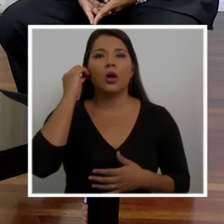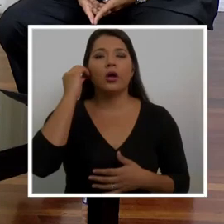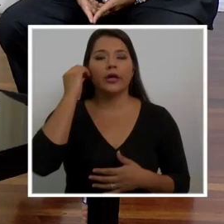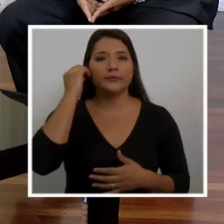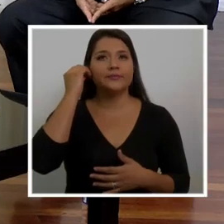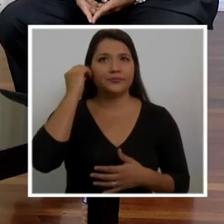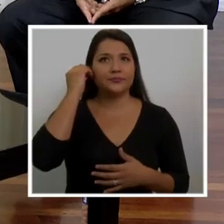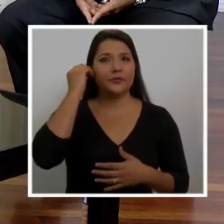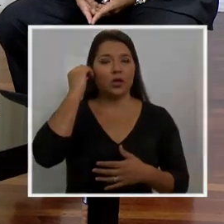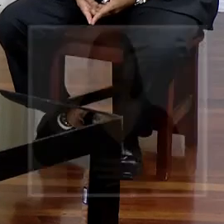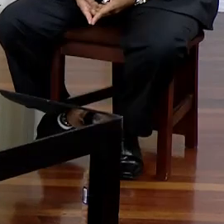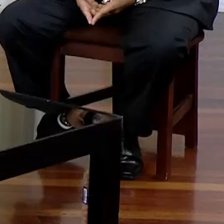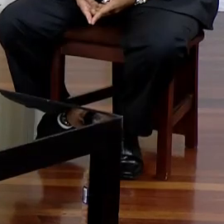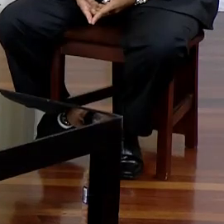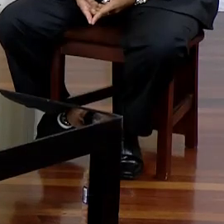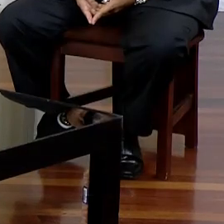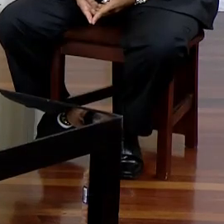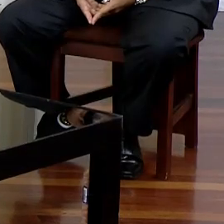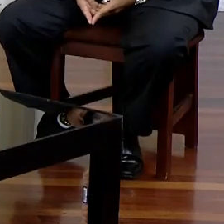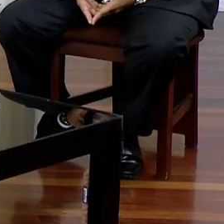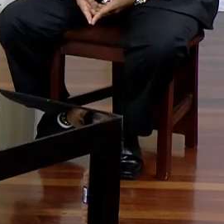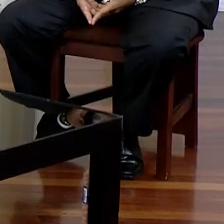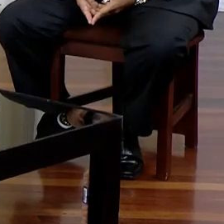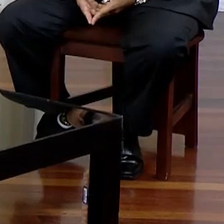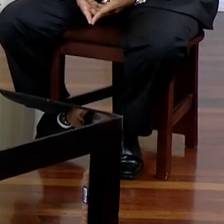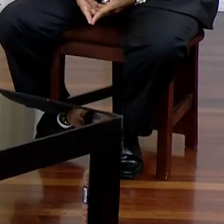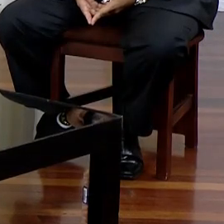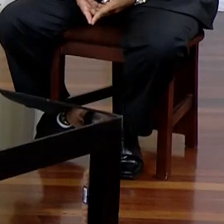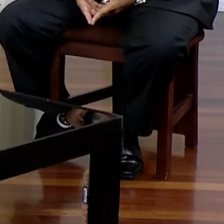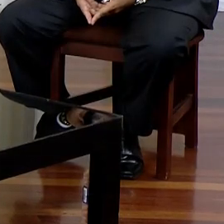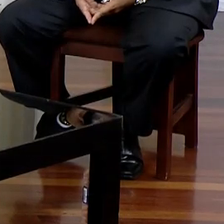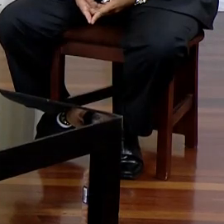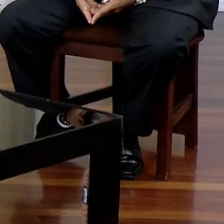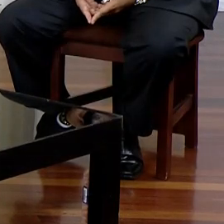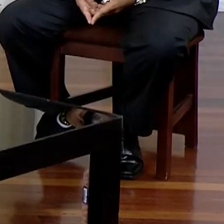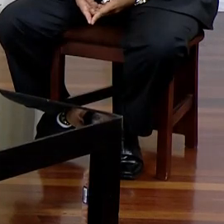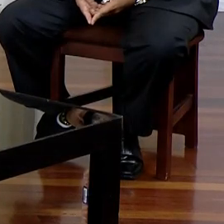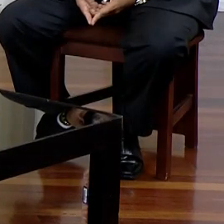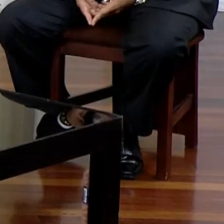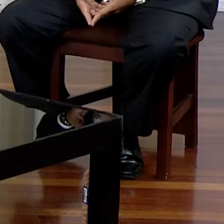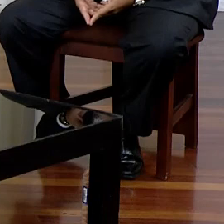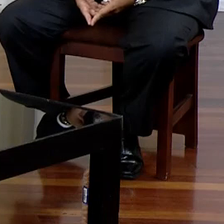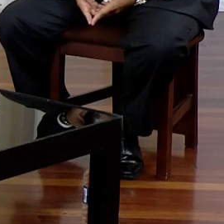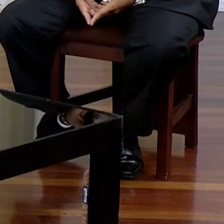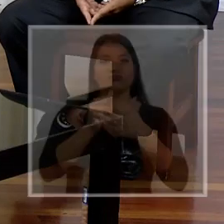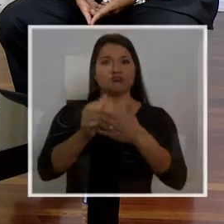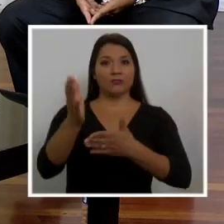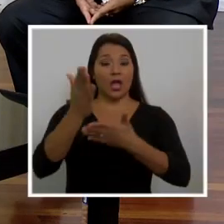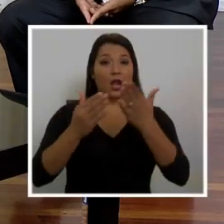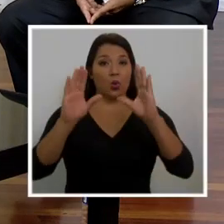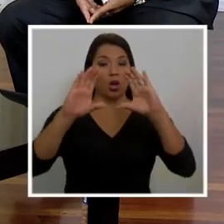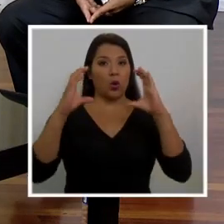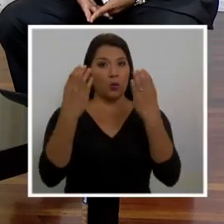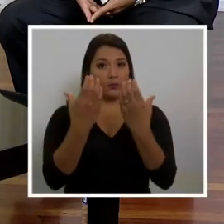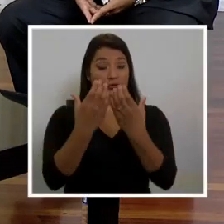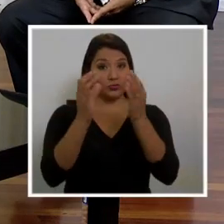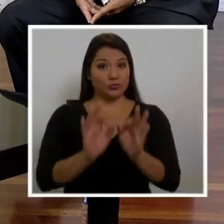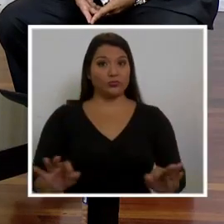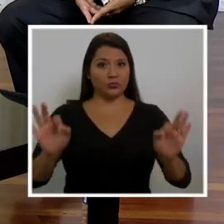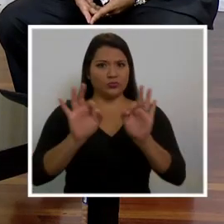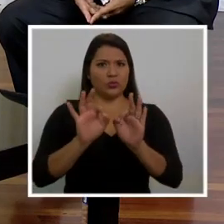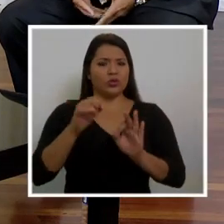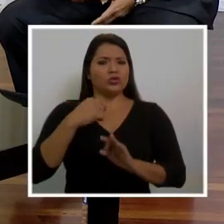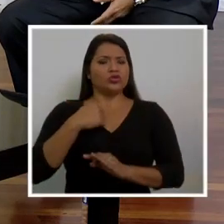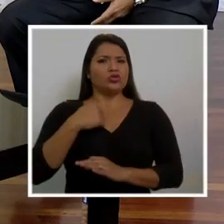política hay que verlo lo posible. Posiblemente tiene hasta ya quienes van a presidir algunas comisiones fundamentales. Yo no sé